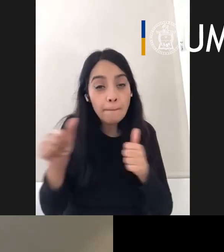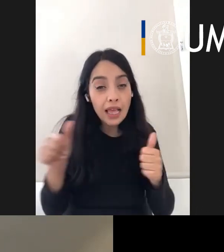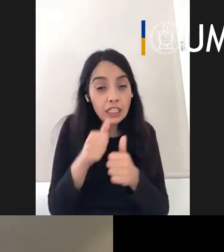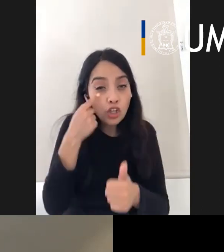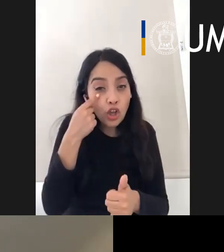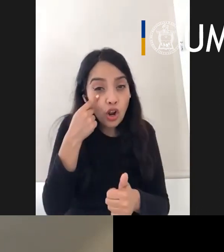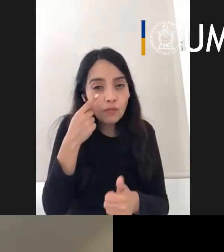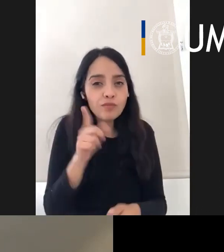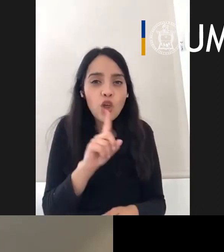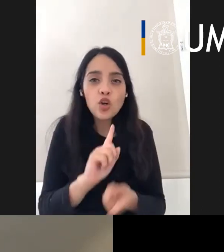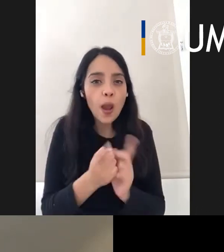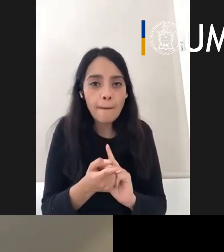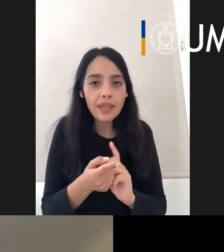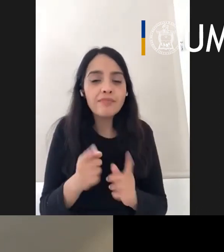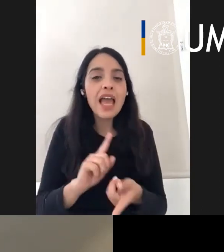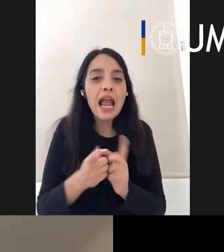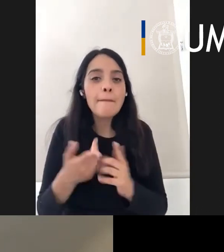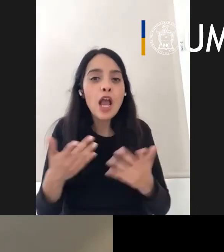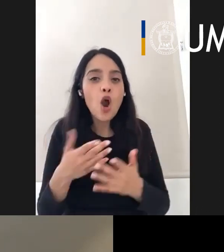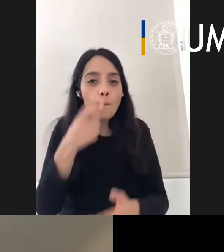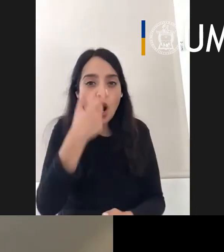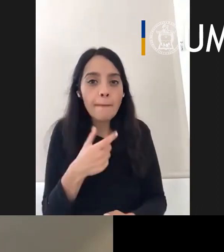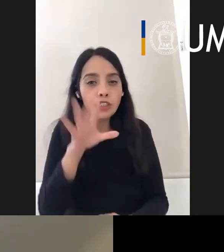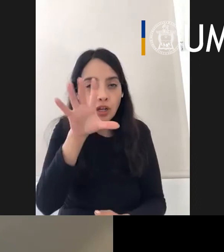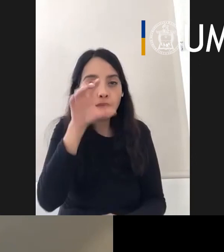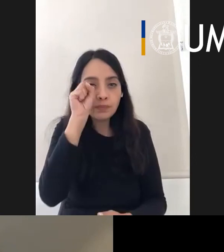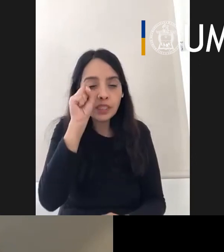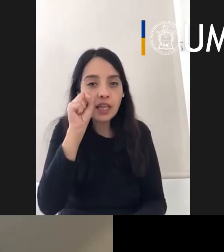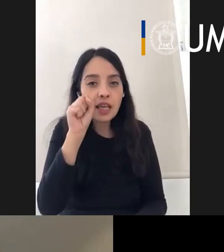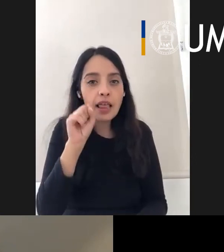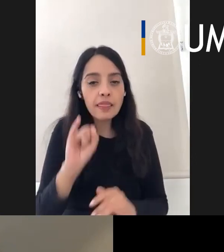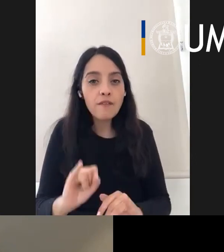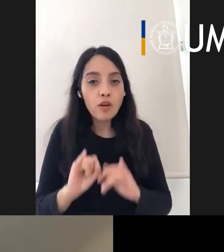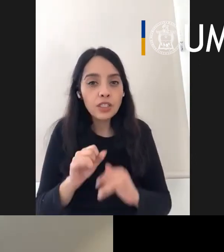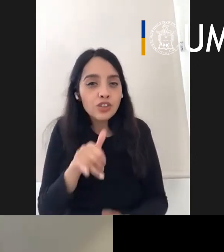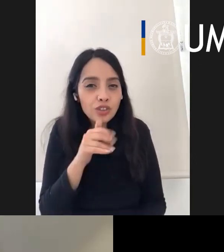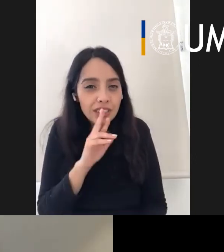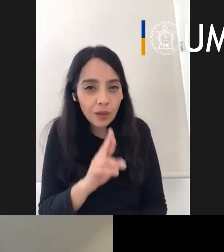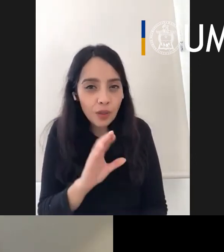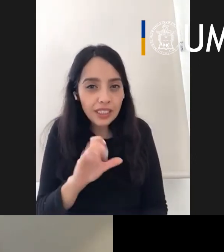Lo que cambia es qué es lo que es capaz de hacer la persona con esa información. No sé si respondí a César.